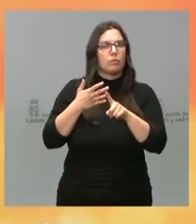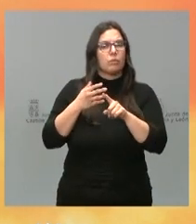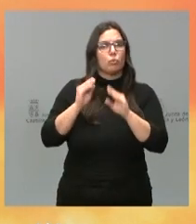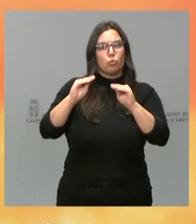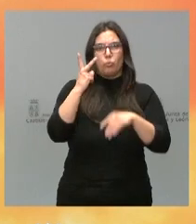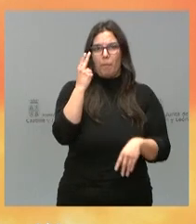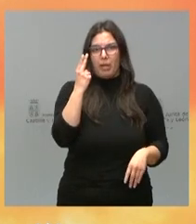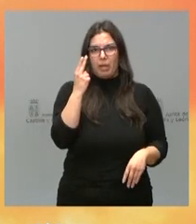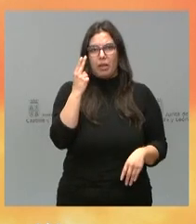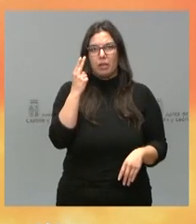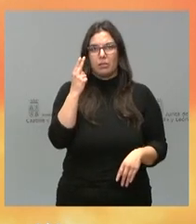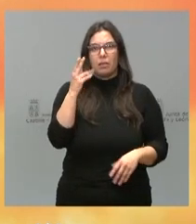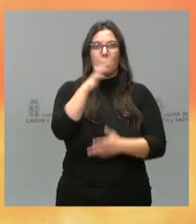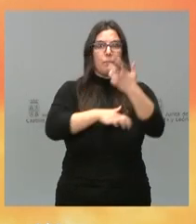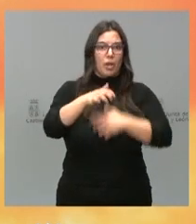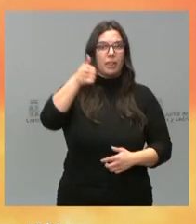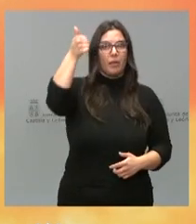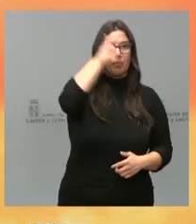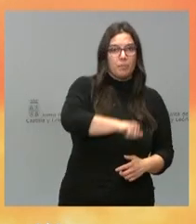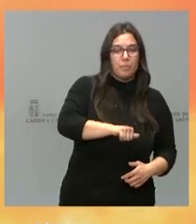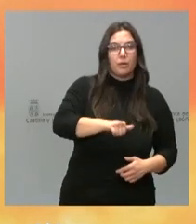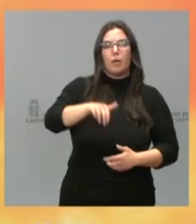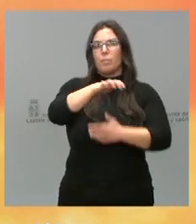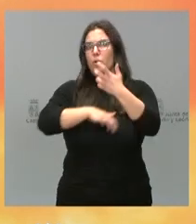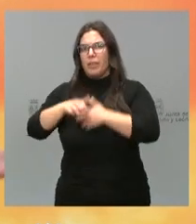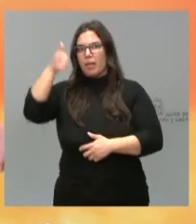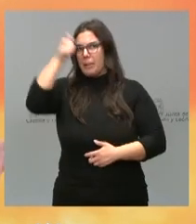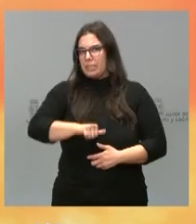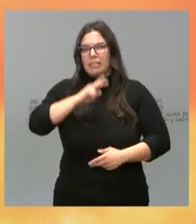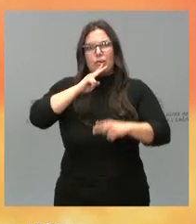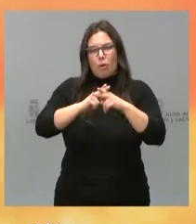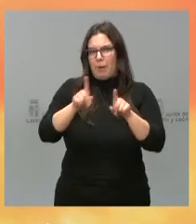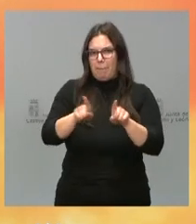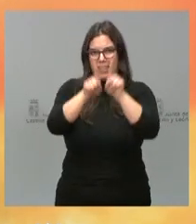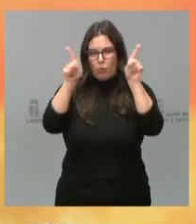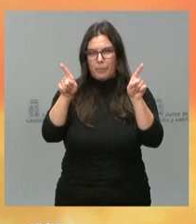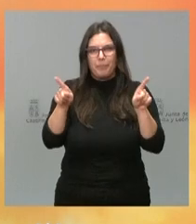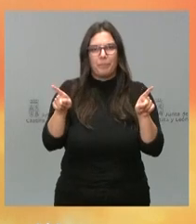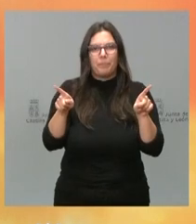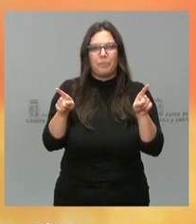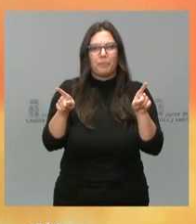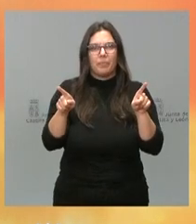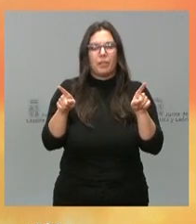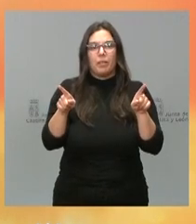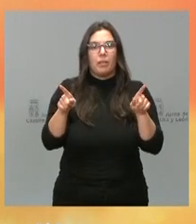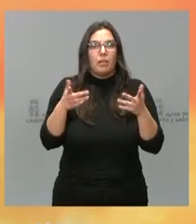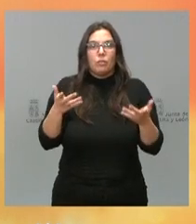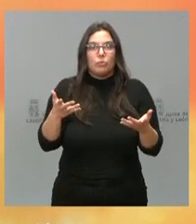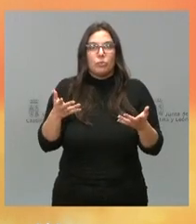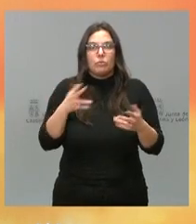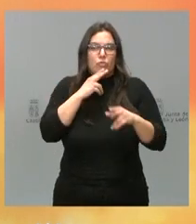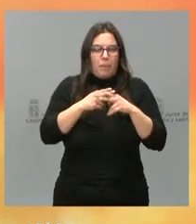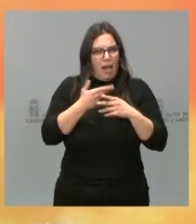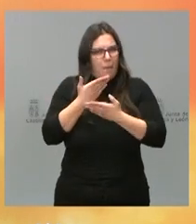sus parejas de la violencia de género de la violencia machista como se la quiera denominar y honesto Más allá de las denominaciones